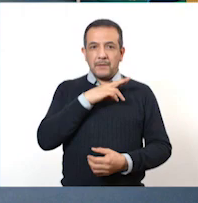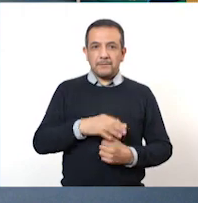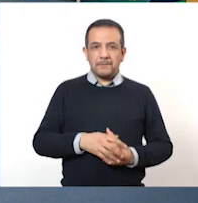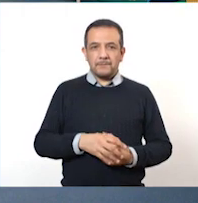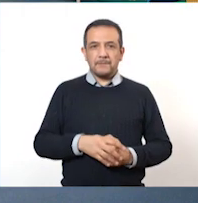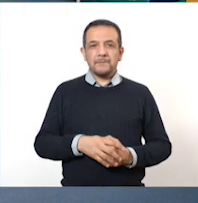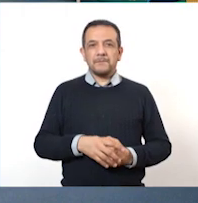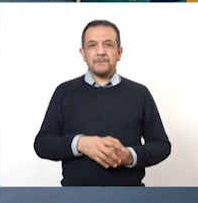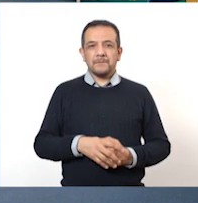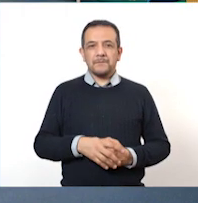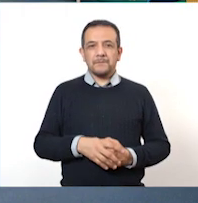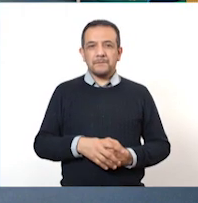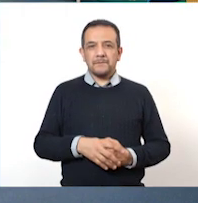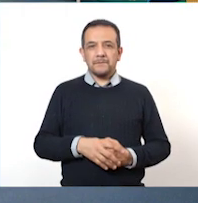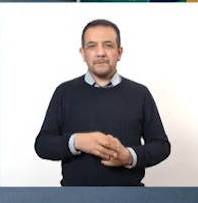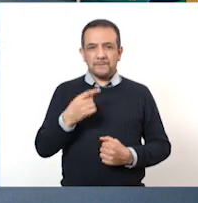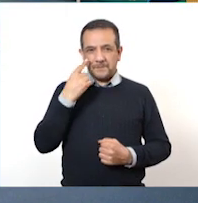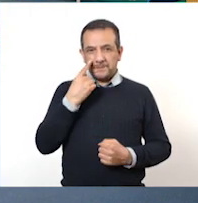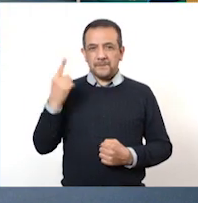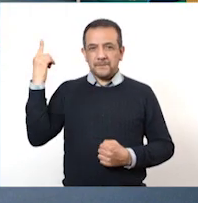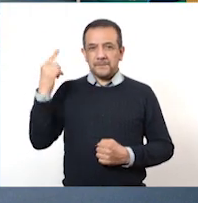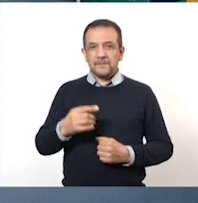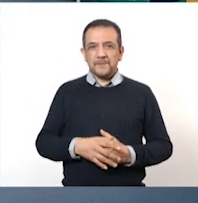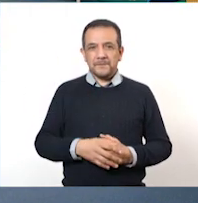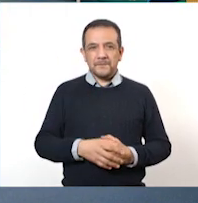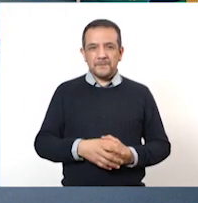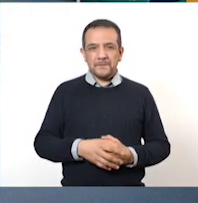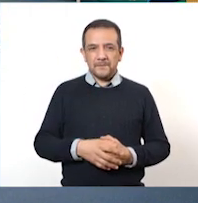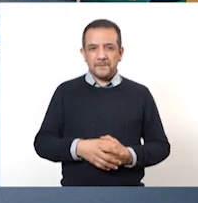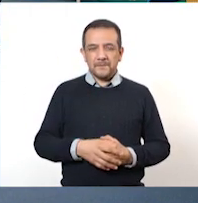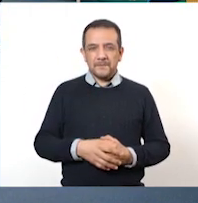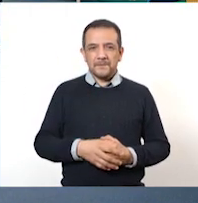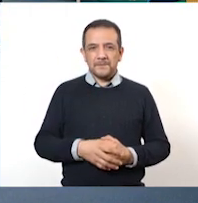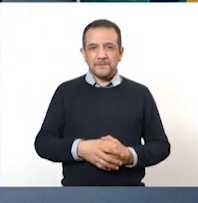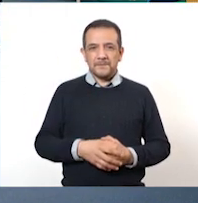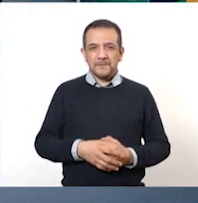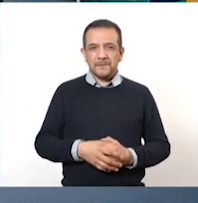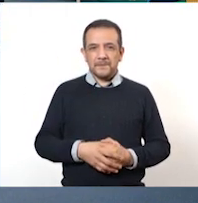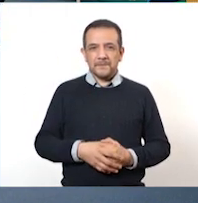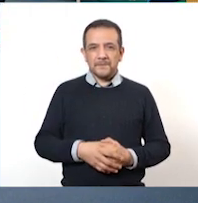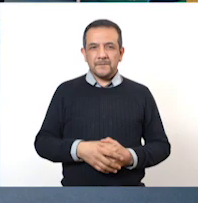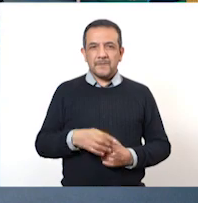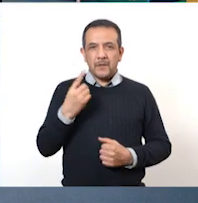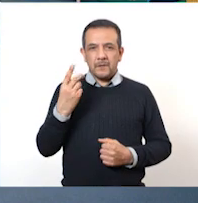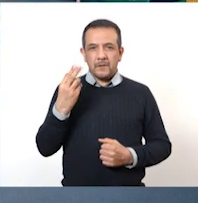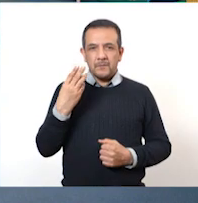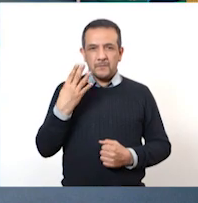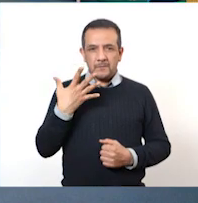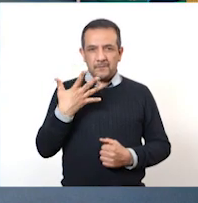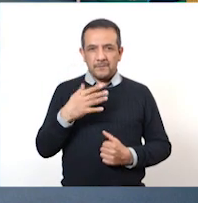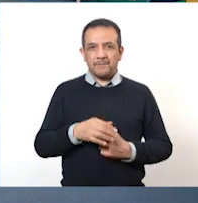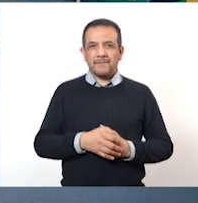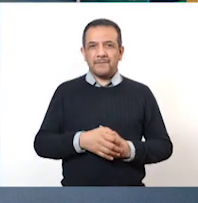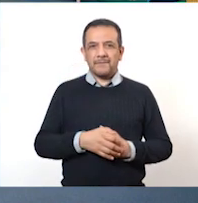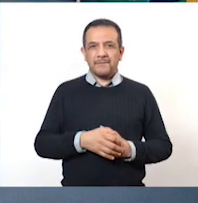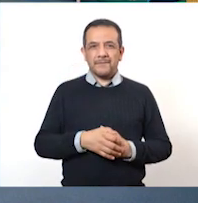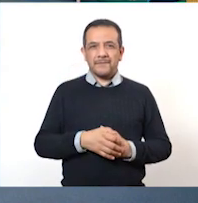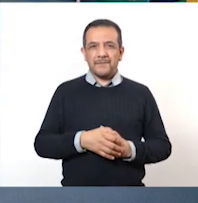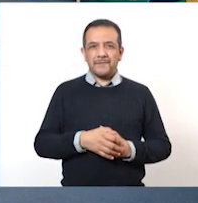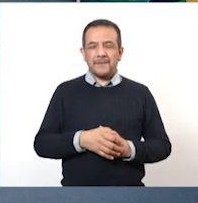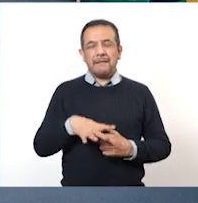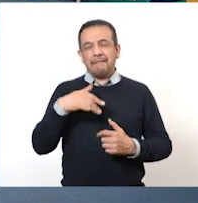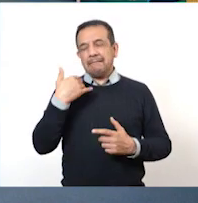pesada. Uno, dos, tres. Eso es. Va. Vamos, vamos, Carlita, vamos. Sí. Uno, dos, tres, cuatro. Eso es. Uno, dos, tres, cuatro,